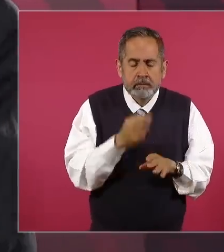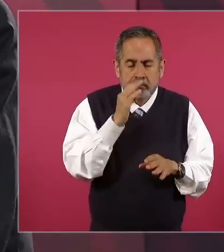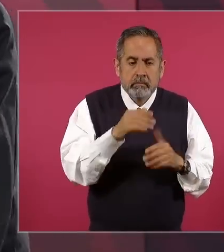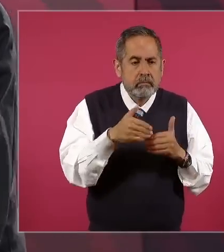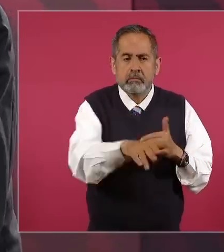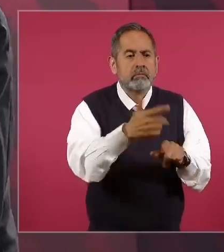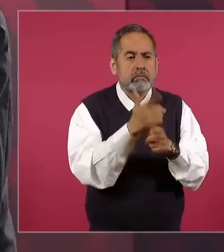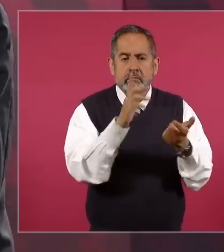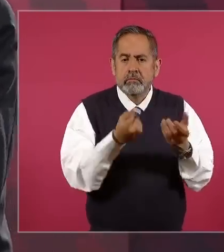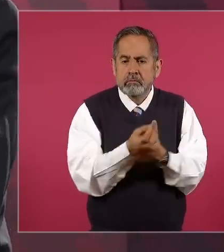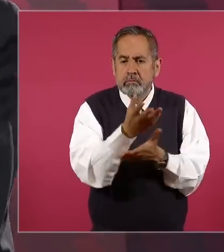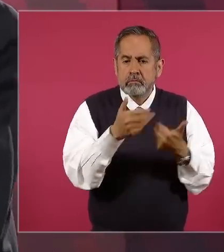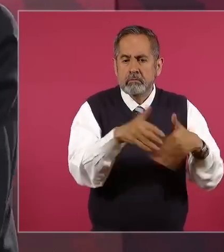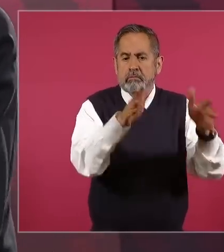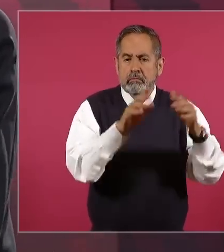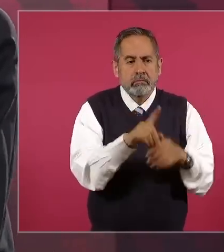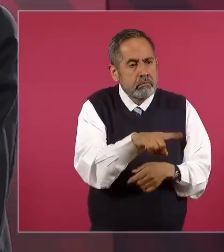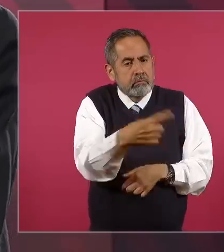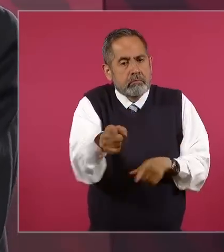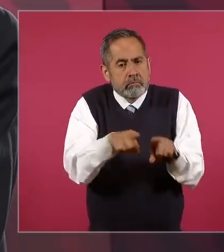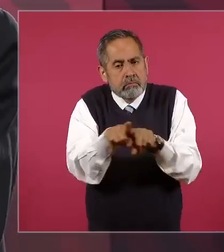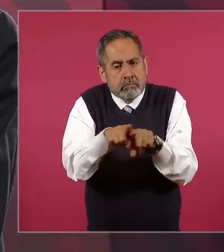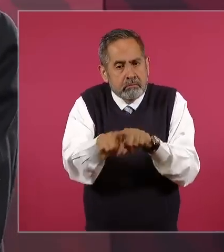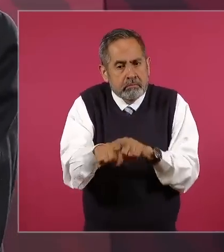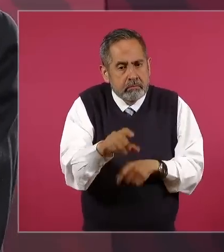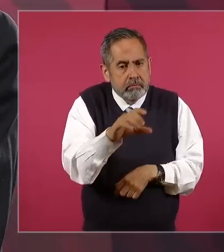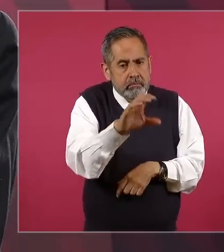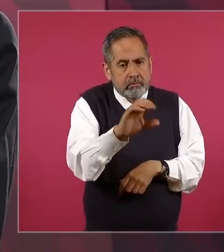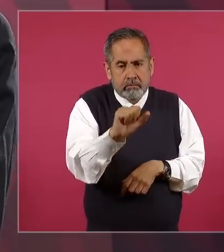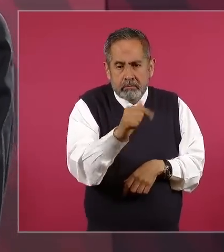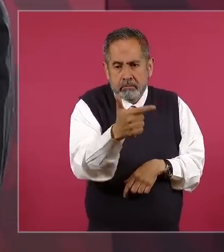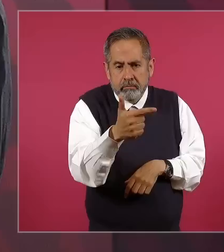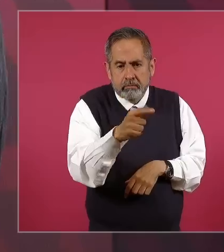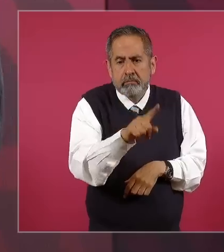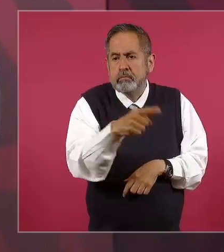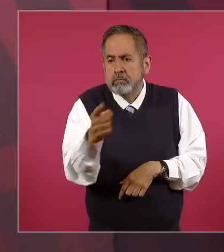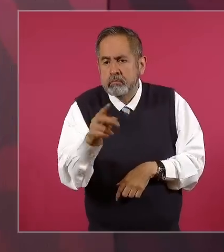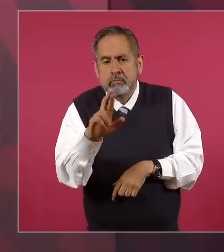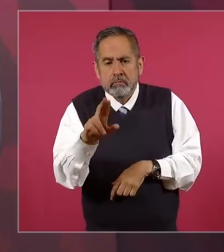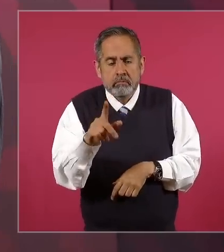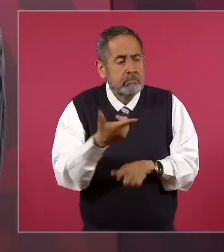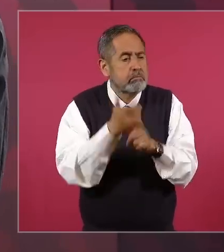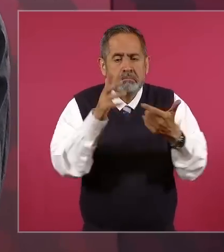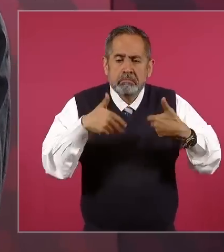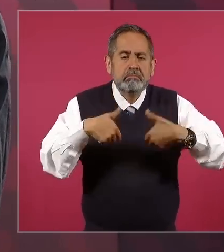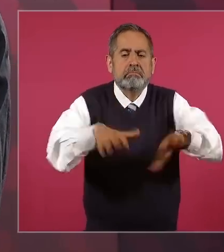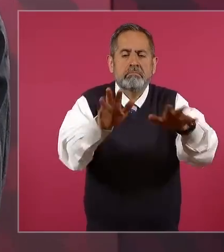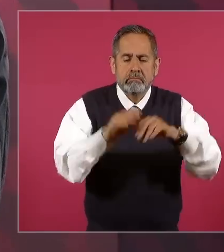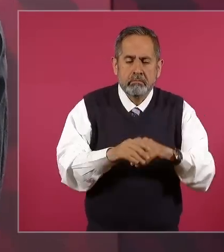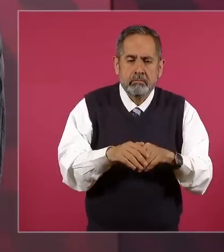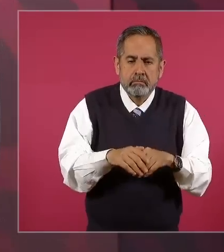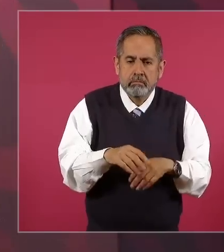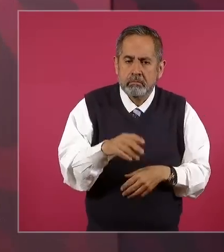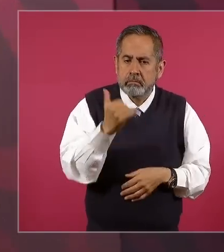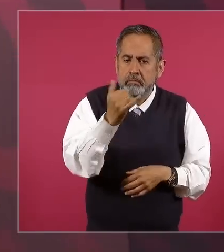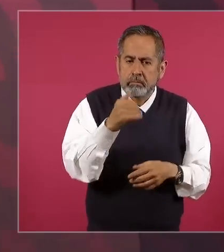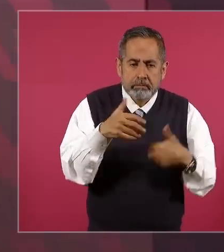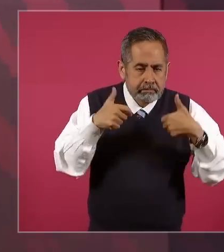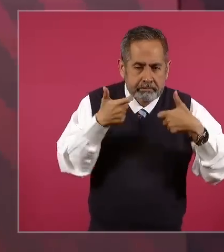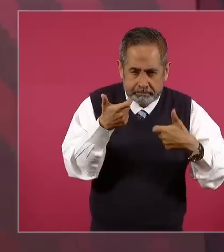Salinas, al hermano de Carlos Salinas? Y no solo lo liberan,